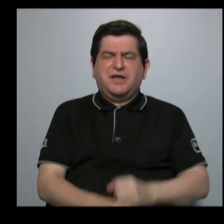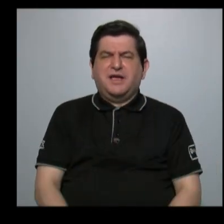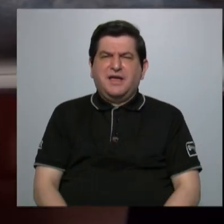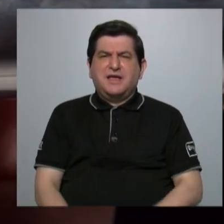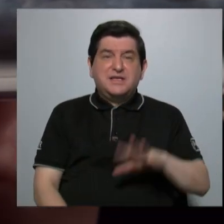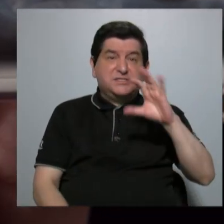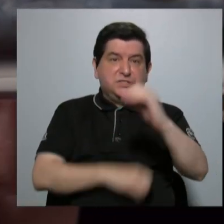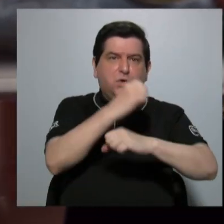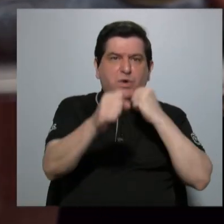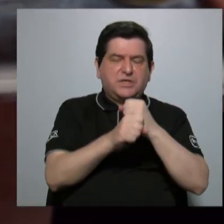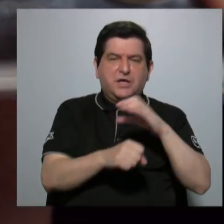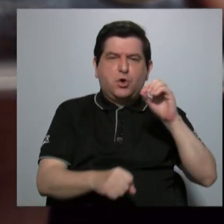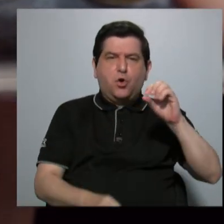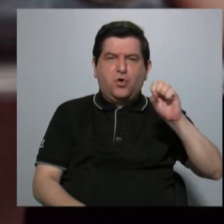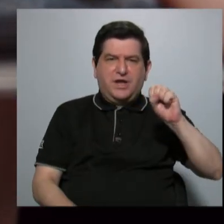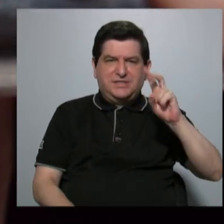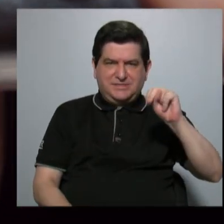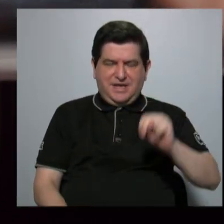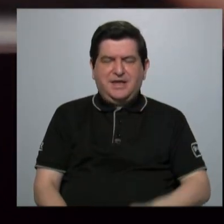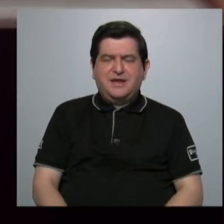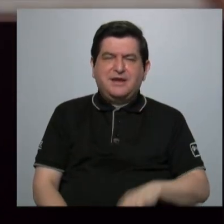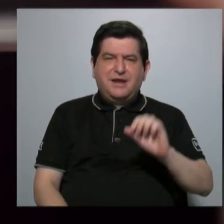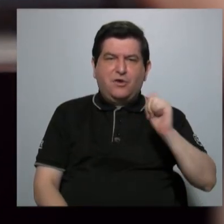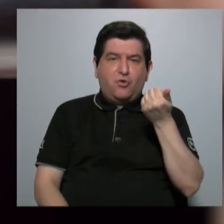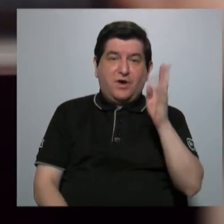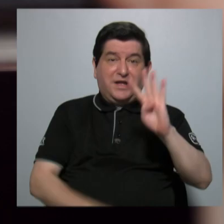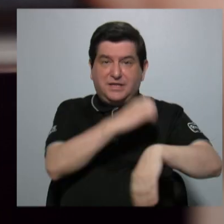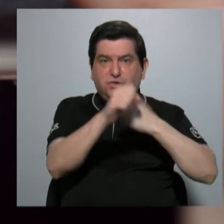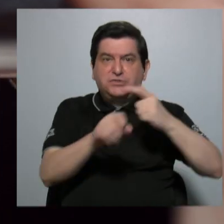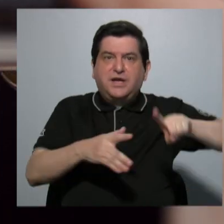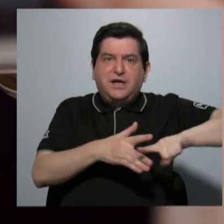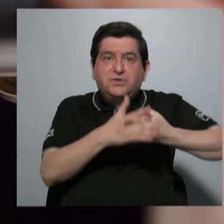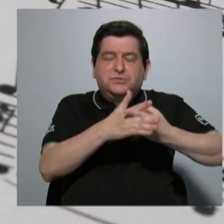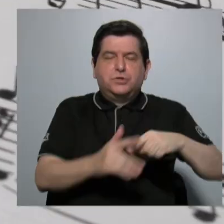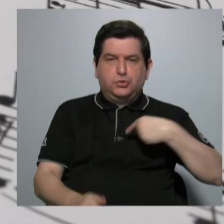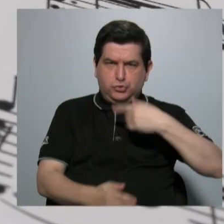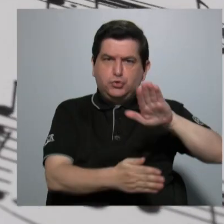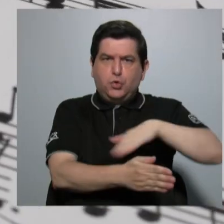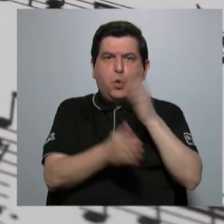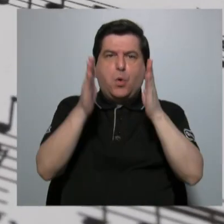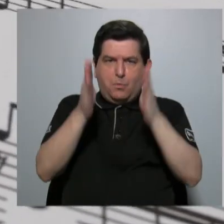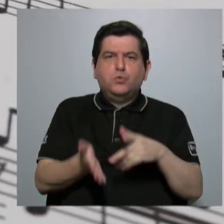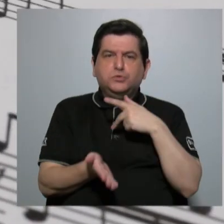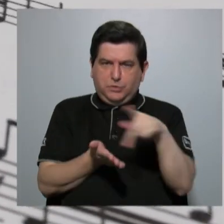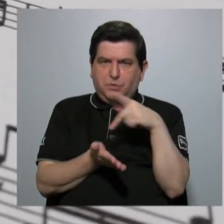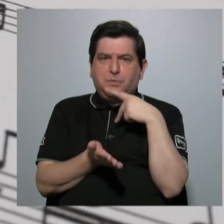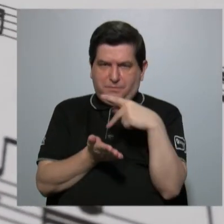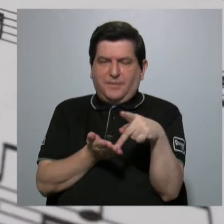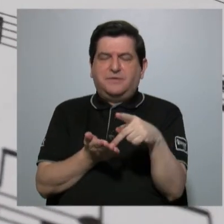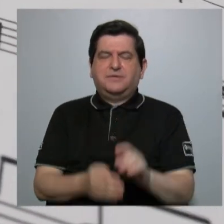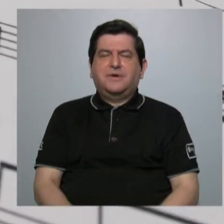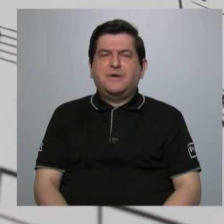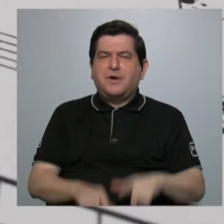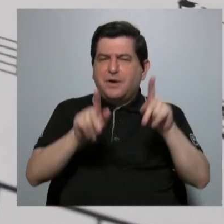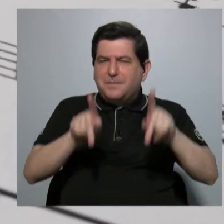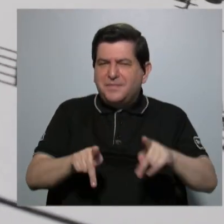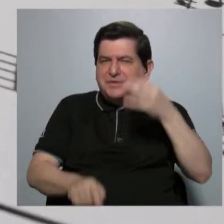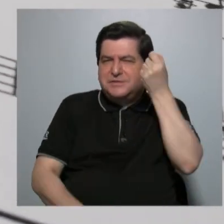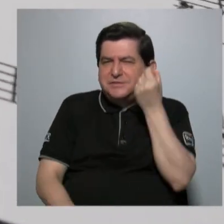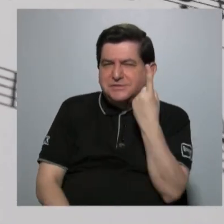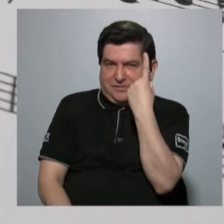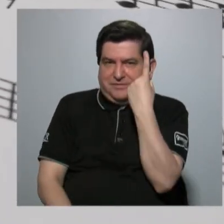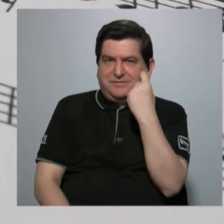orquesta. Entré de 14 años a trabajar en la orquesta como músico asalariado, ¿verdad? Y quiero que la gente